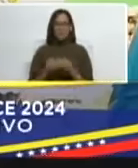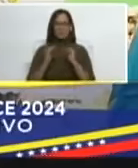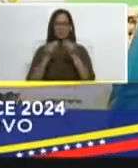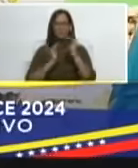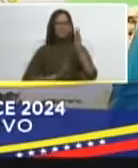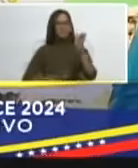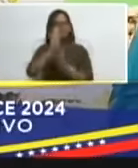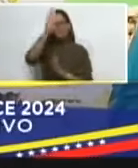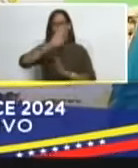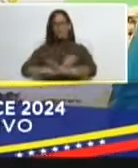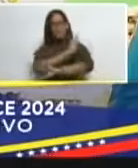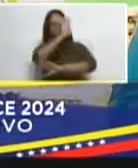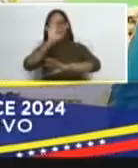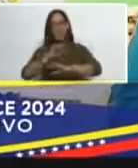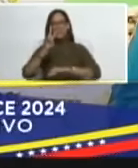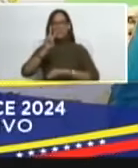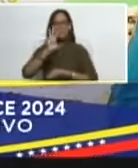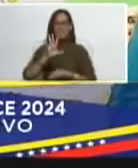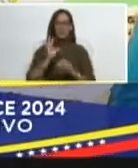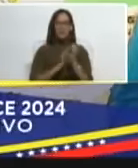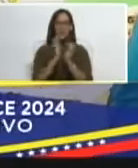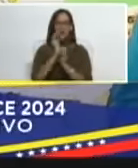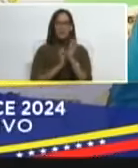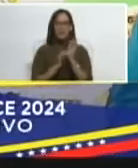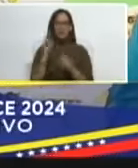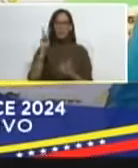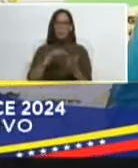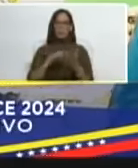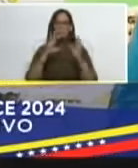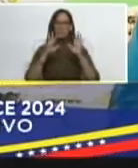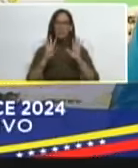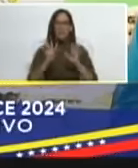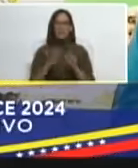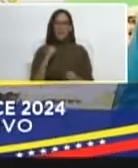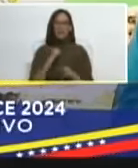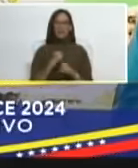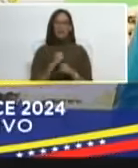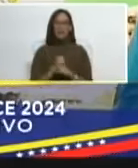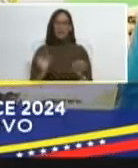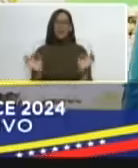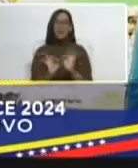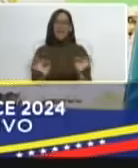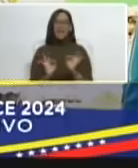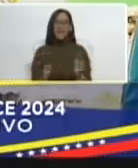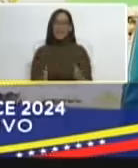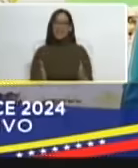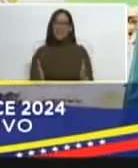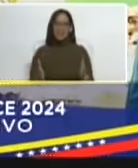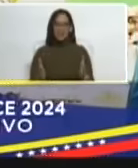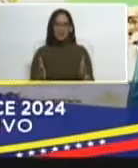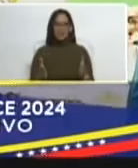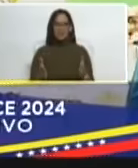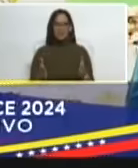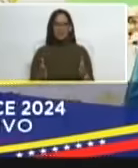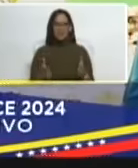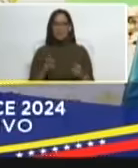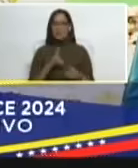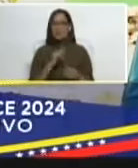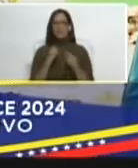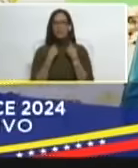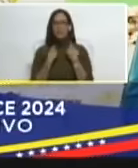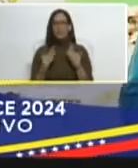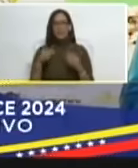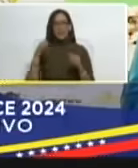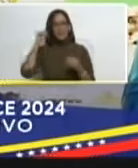abril 2019. Al trabajo nadie le gana, como dicen por el Guárico. No se pierdan este